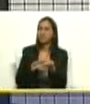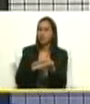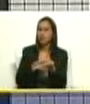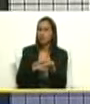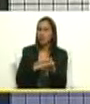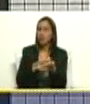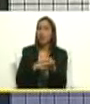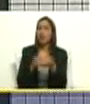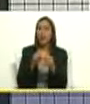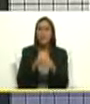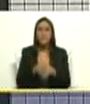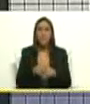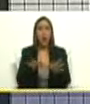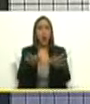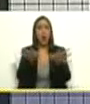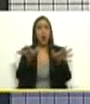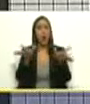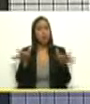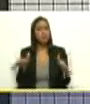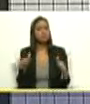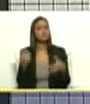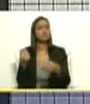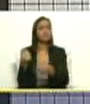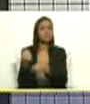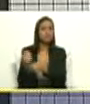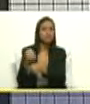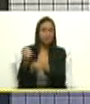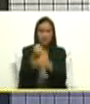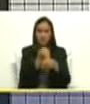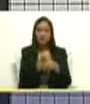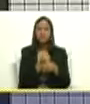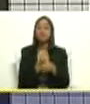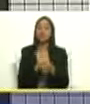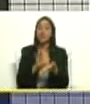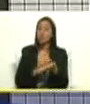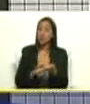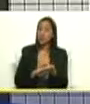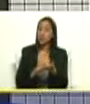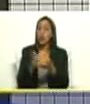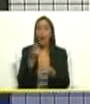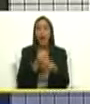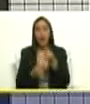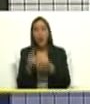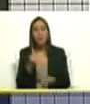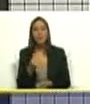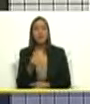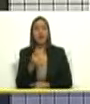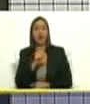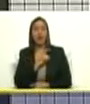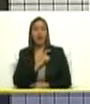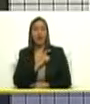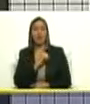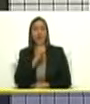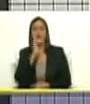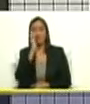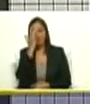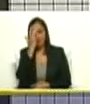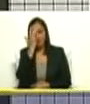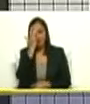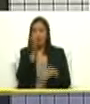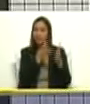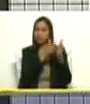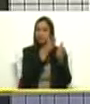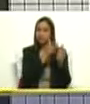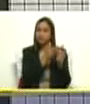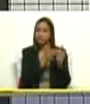despliegue de mejoría de la economía evidente enero y febrero los mejores eneros